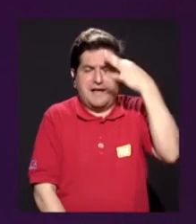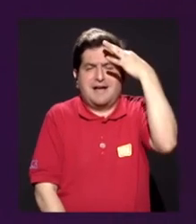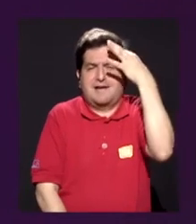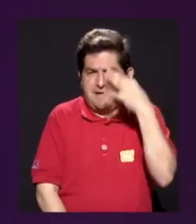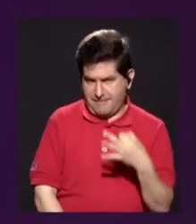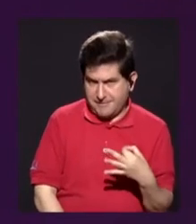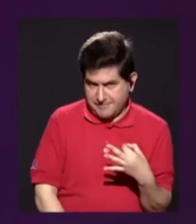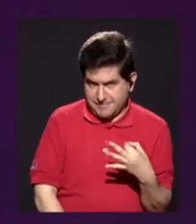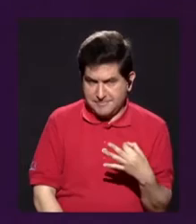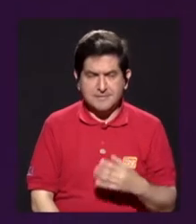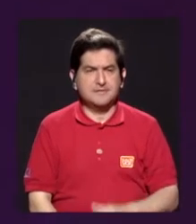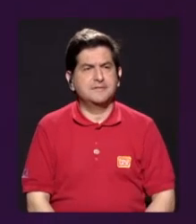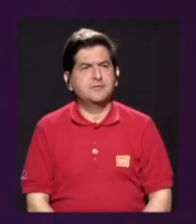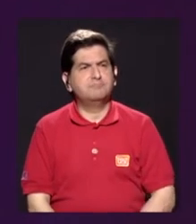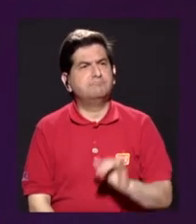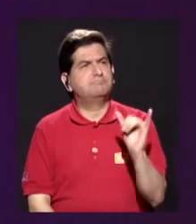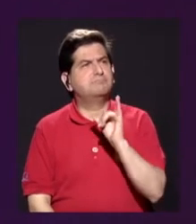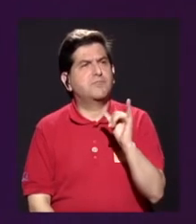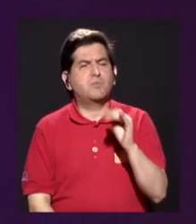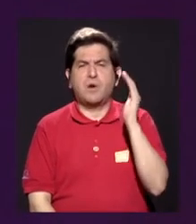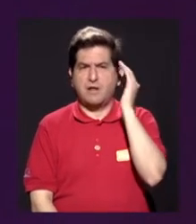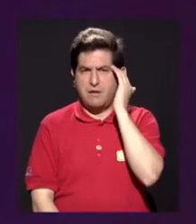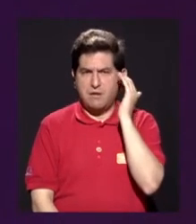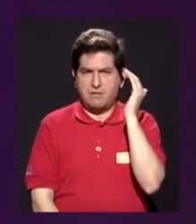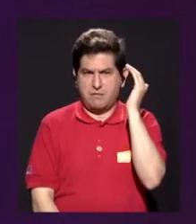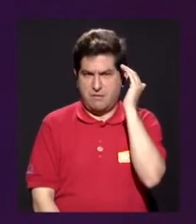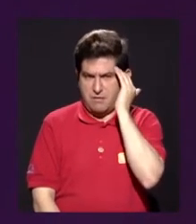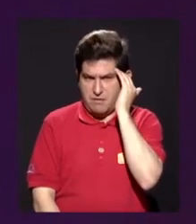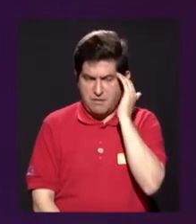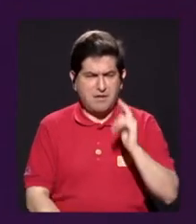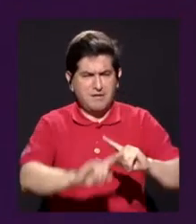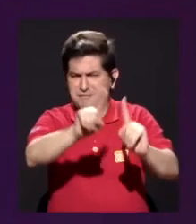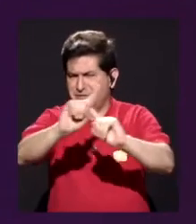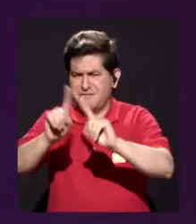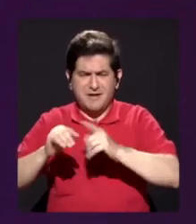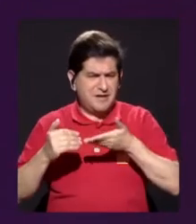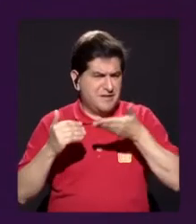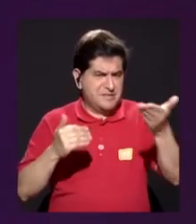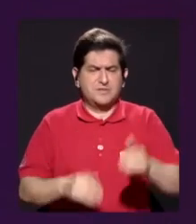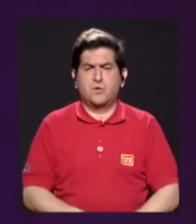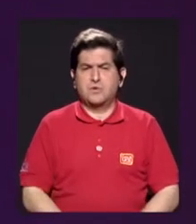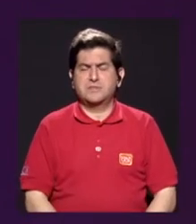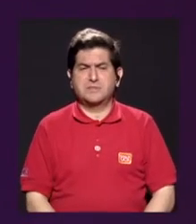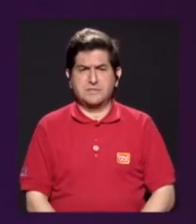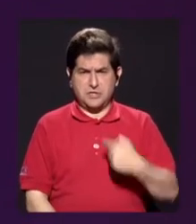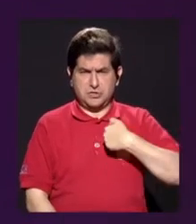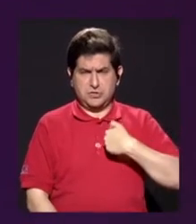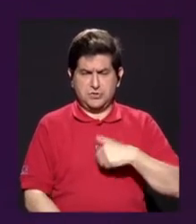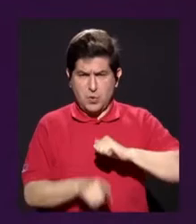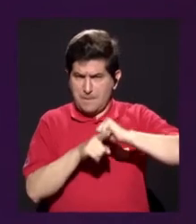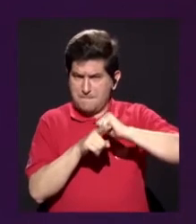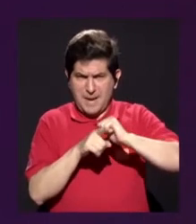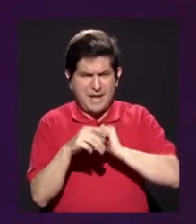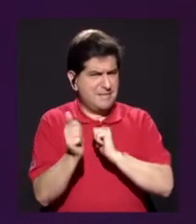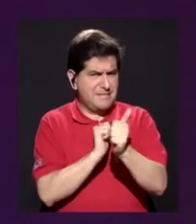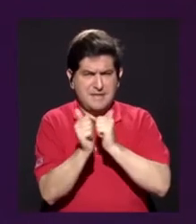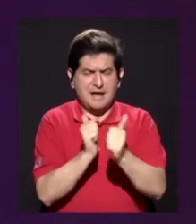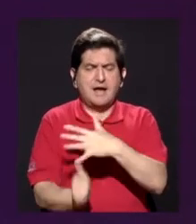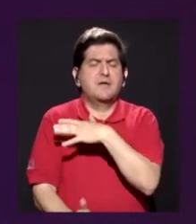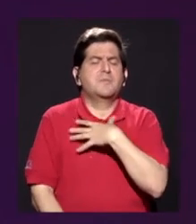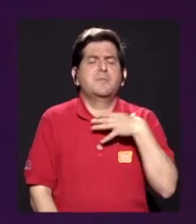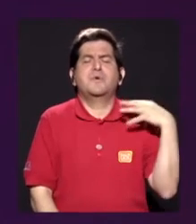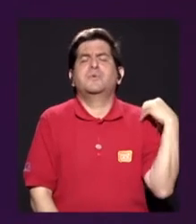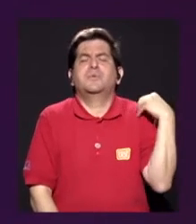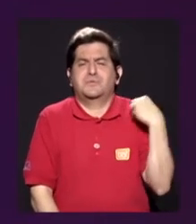convicción, de conocimiento, etcétera, ¿verdad? El deporte que yo practico y es el que más me gusta